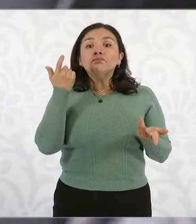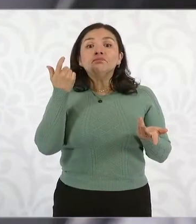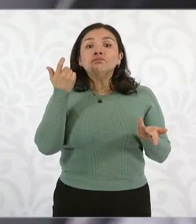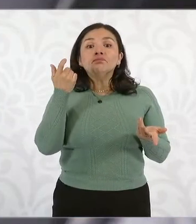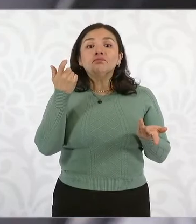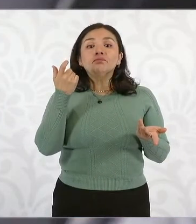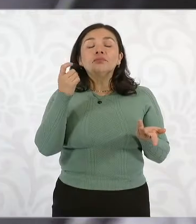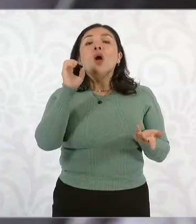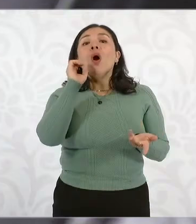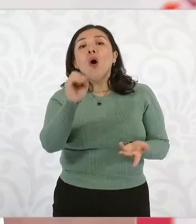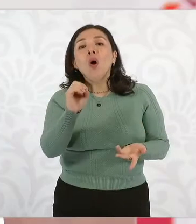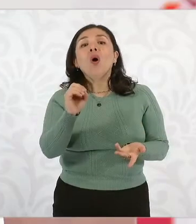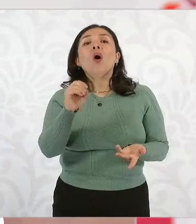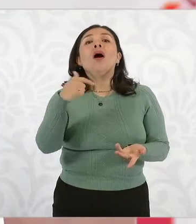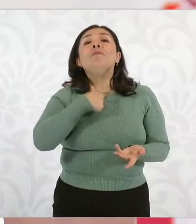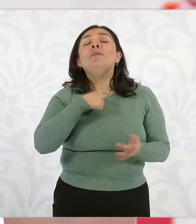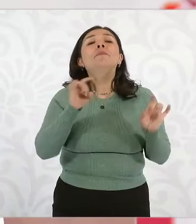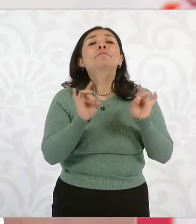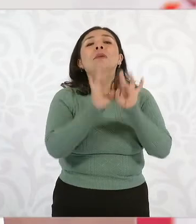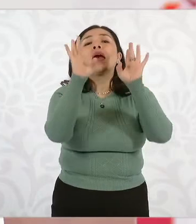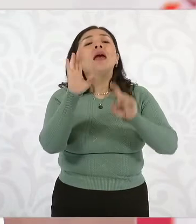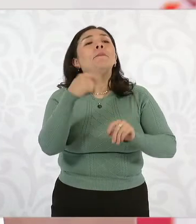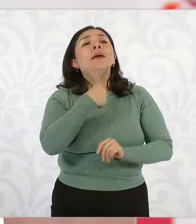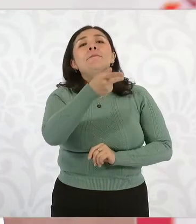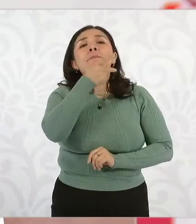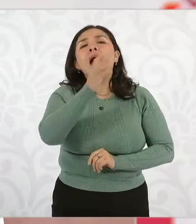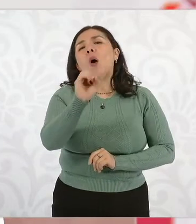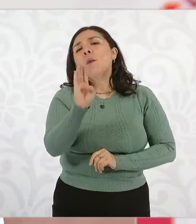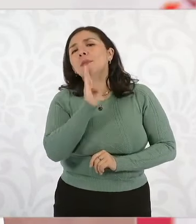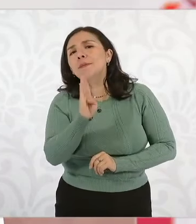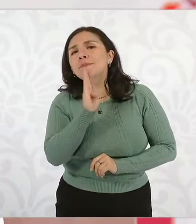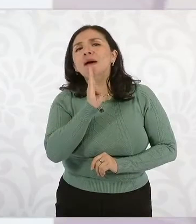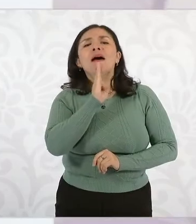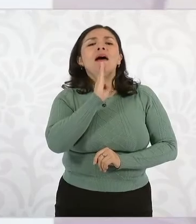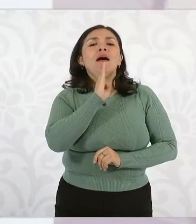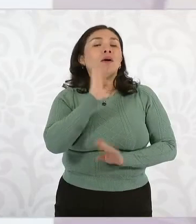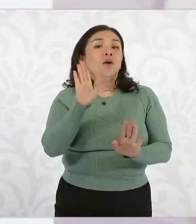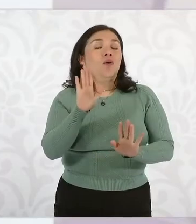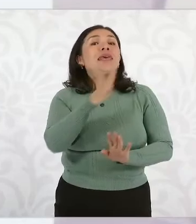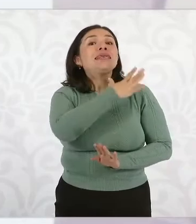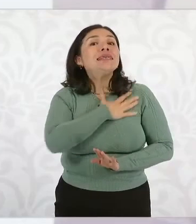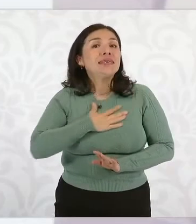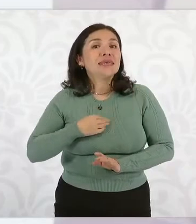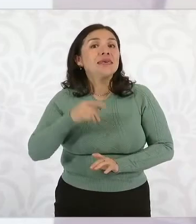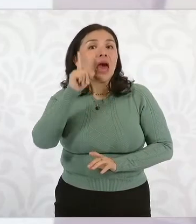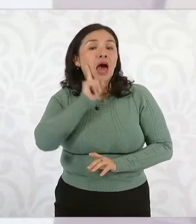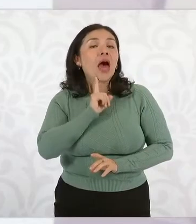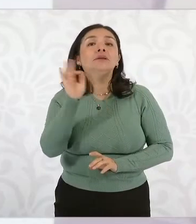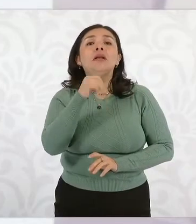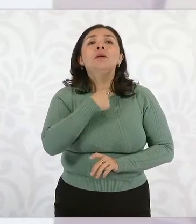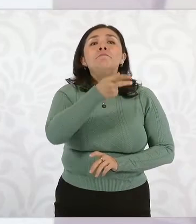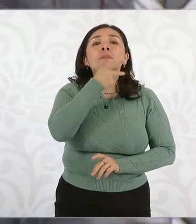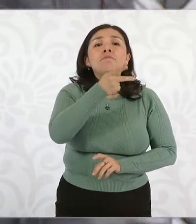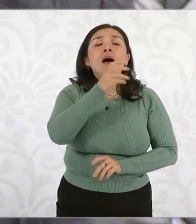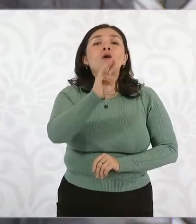digamos, haberla obtenido por ser hijo o hija de algún, no, más bien hija solamente, de algún padre o madre, porque